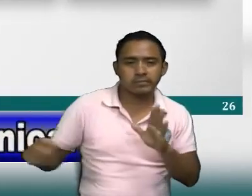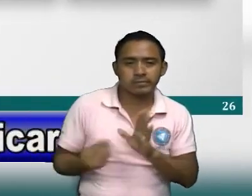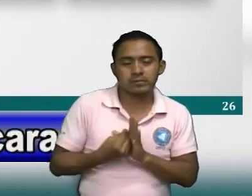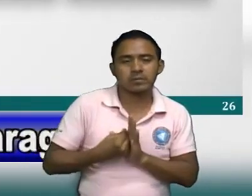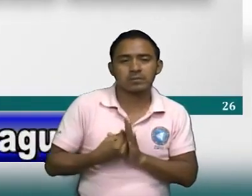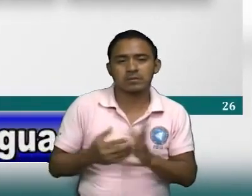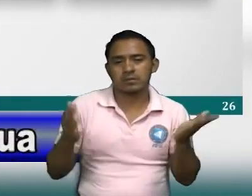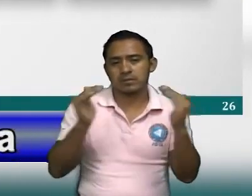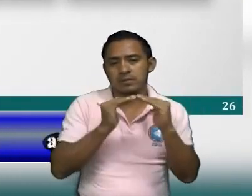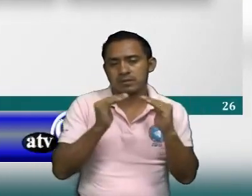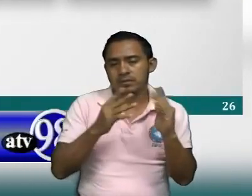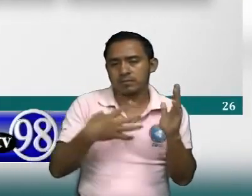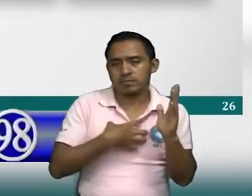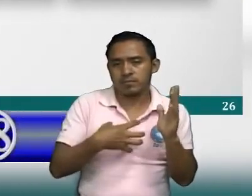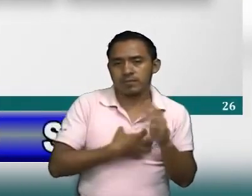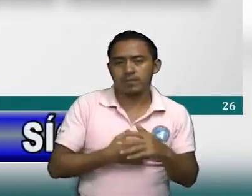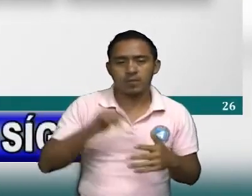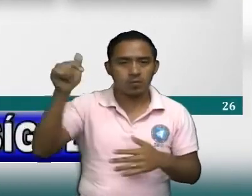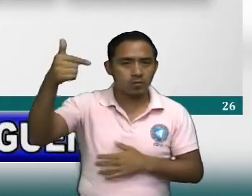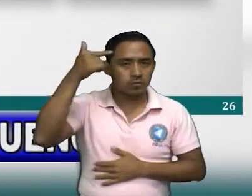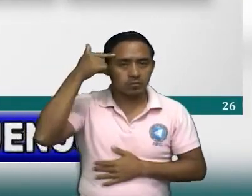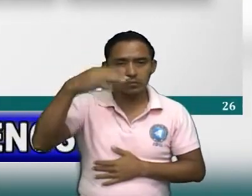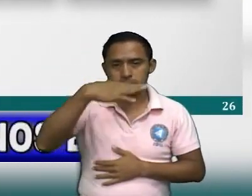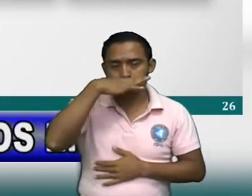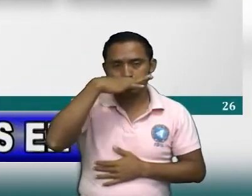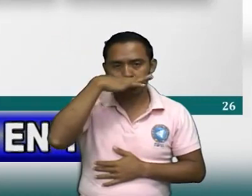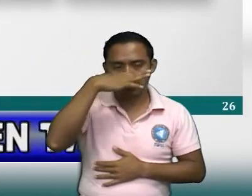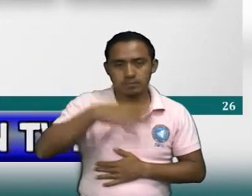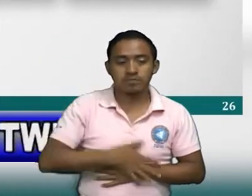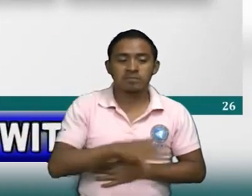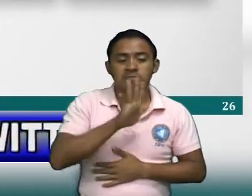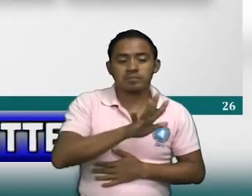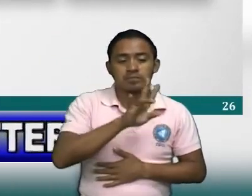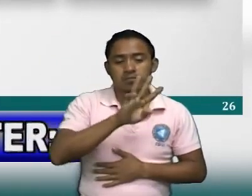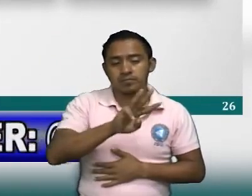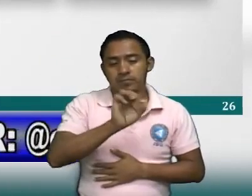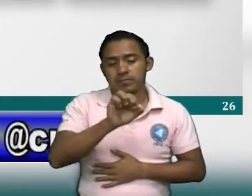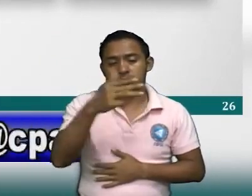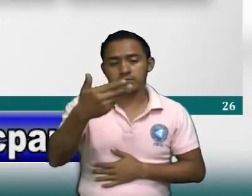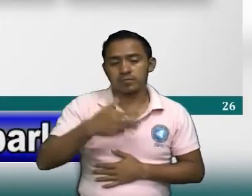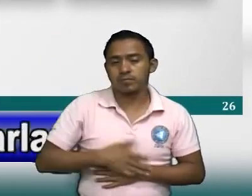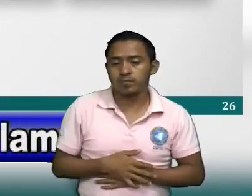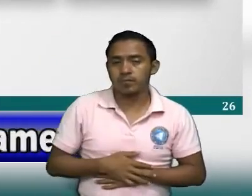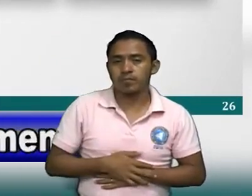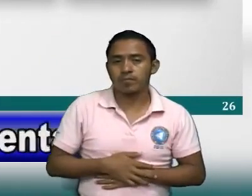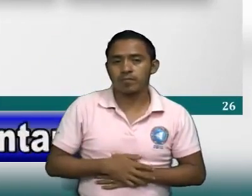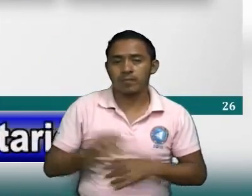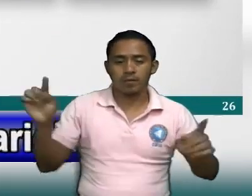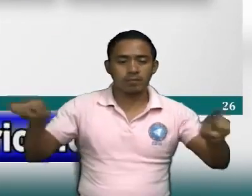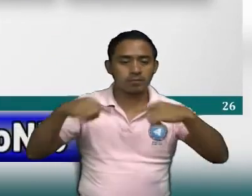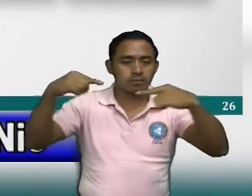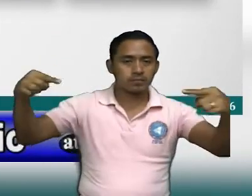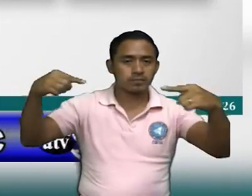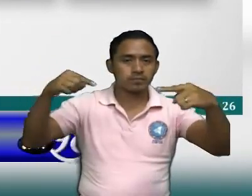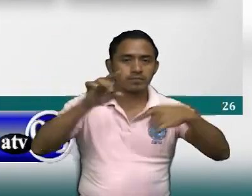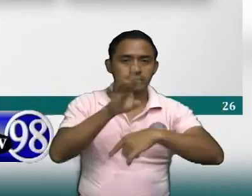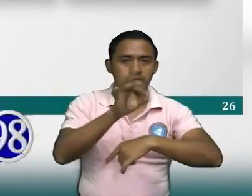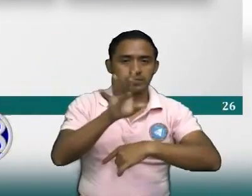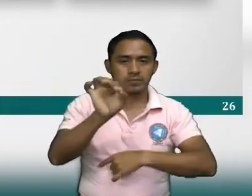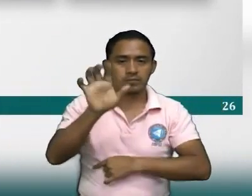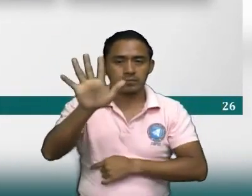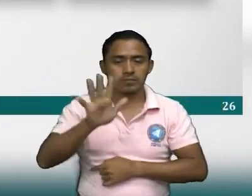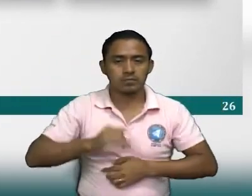tener casa propia con un gobierno del FSLN 53.9, de la oposición